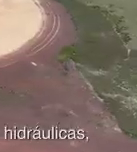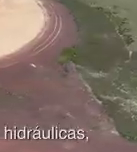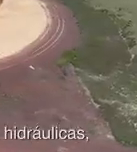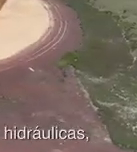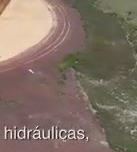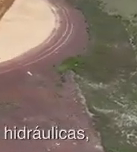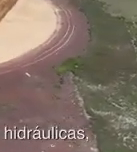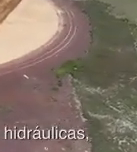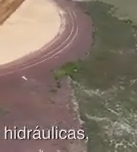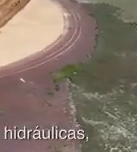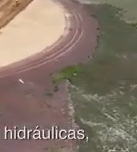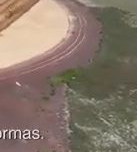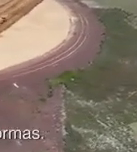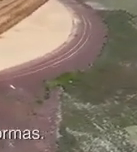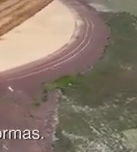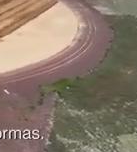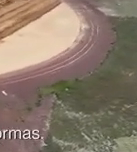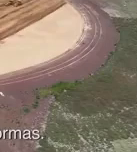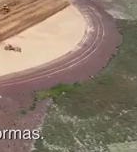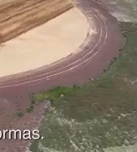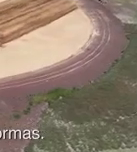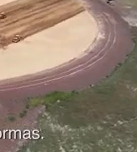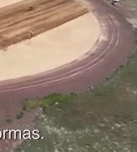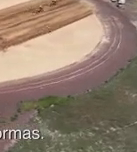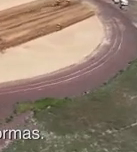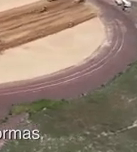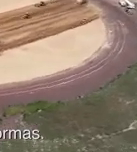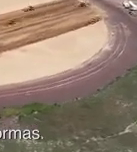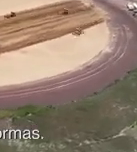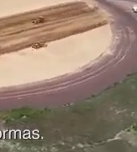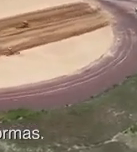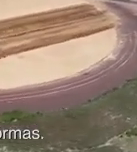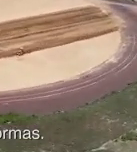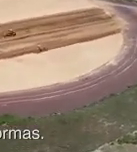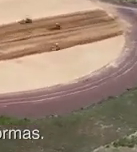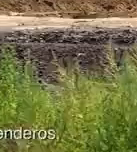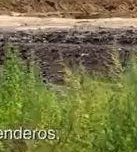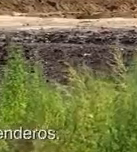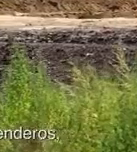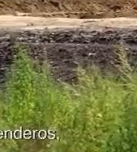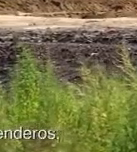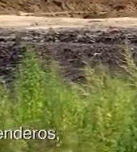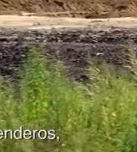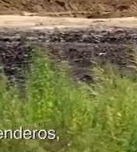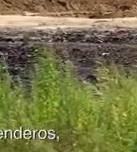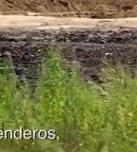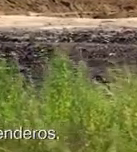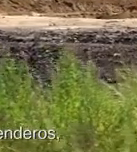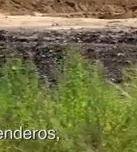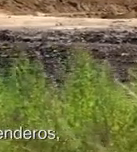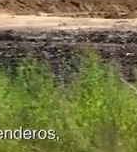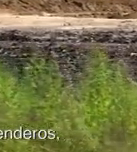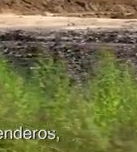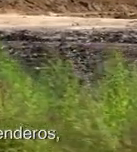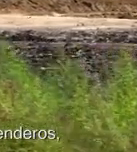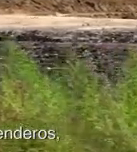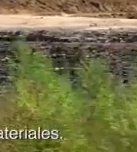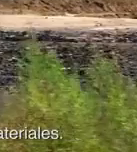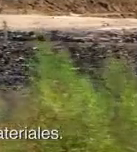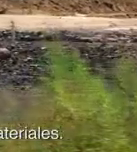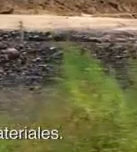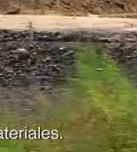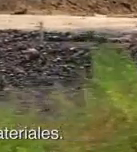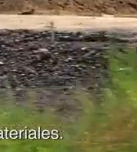tubería para instalaciones hidráulicas, sanitarias y eléctricas en el interior de las plataformas. Para el desplante de pavimentos de plazoletas y senderos,